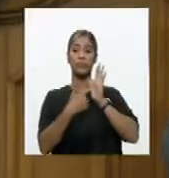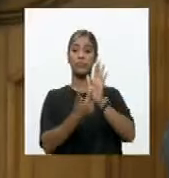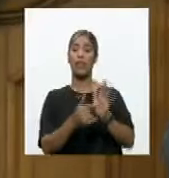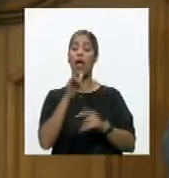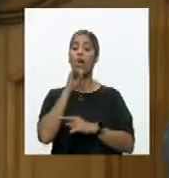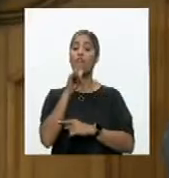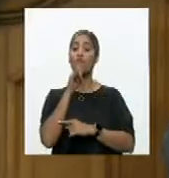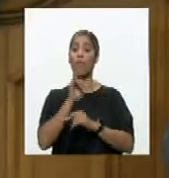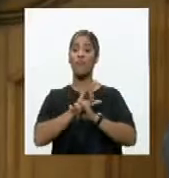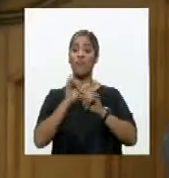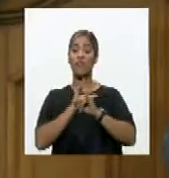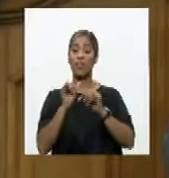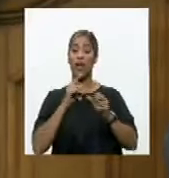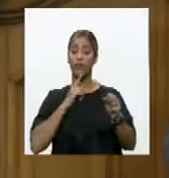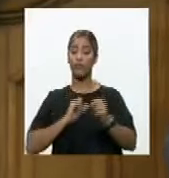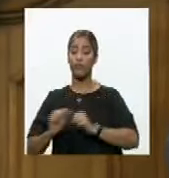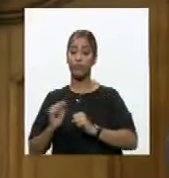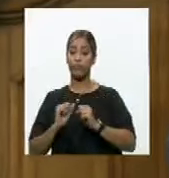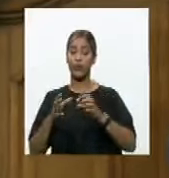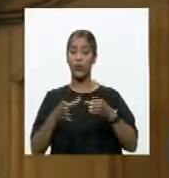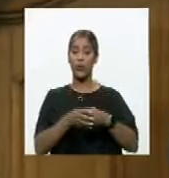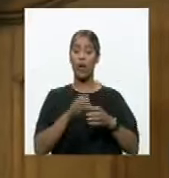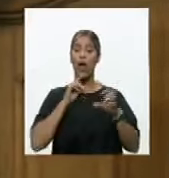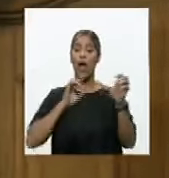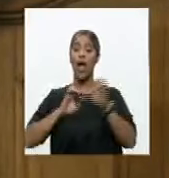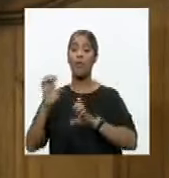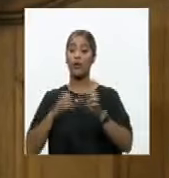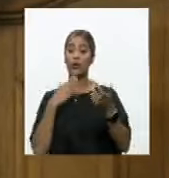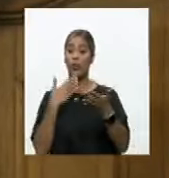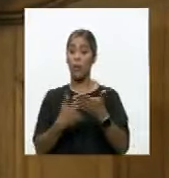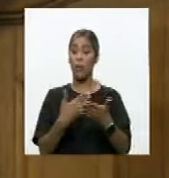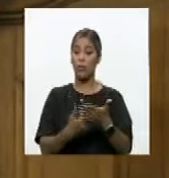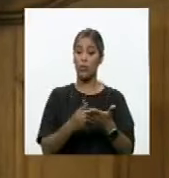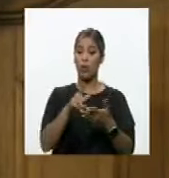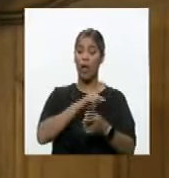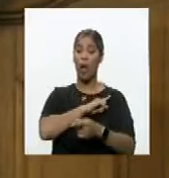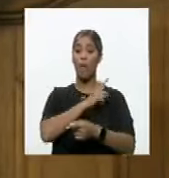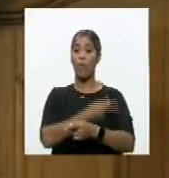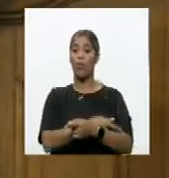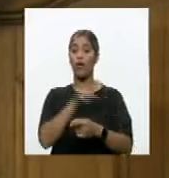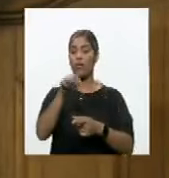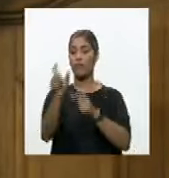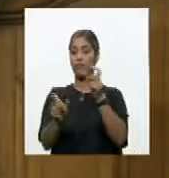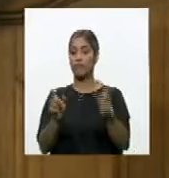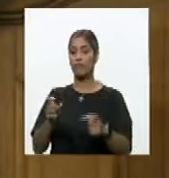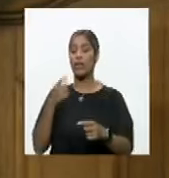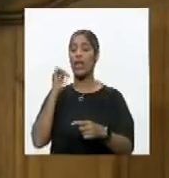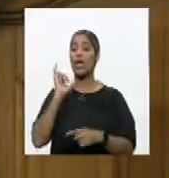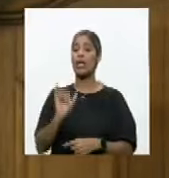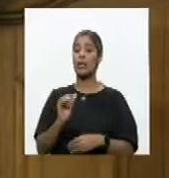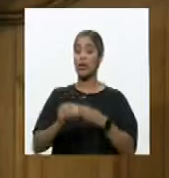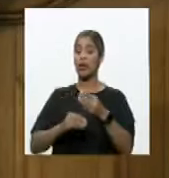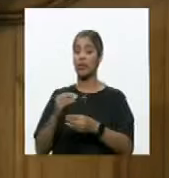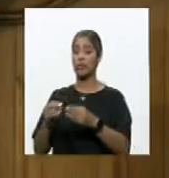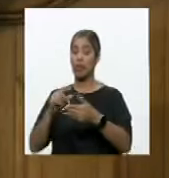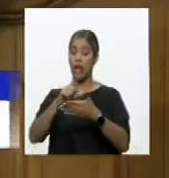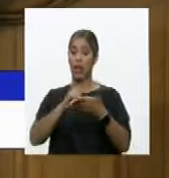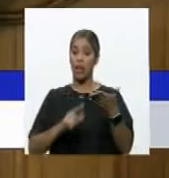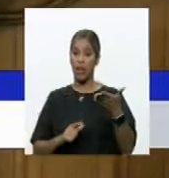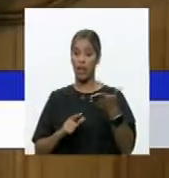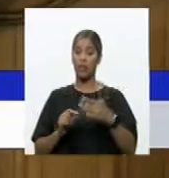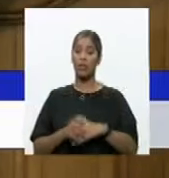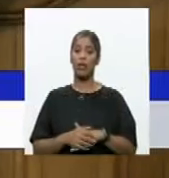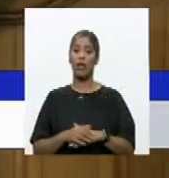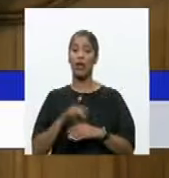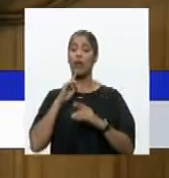del informe final de gestión del Comité de Evaluación de Postulaciones del Poder Ciudadano y consignación del listado de elegibles